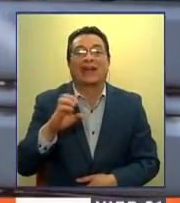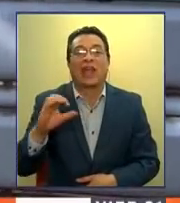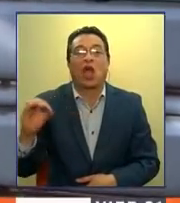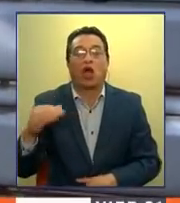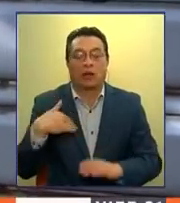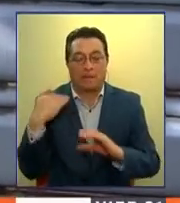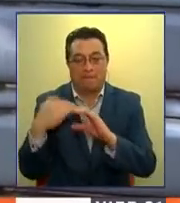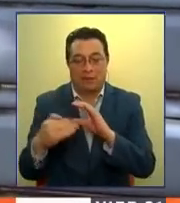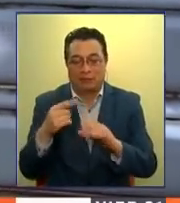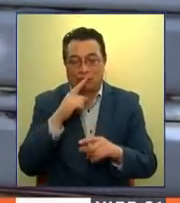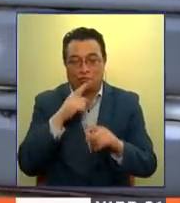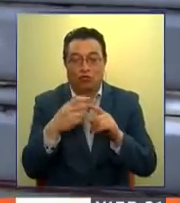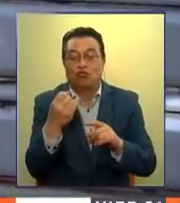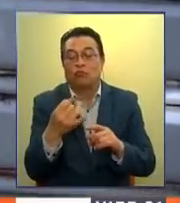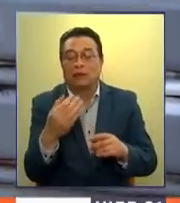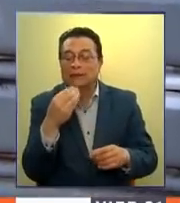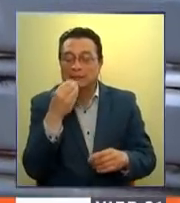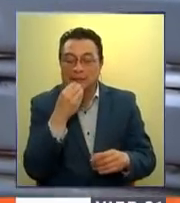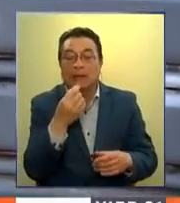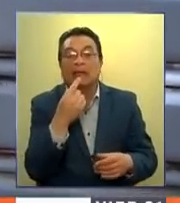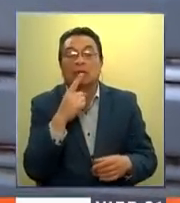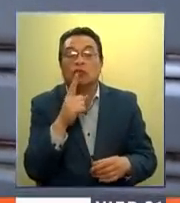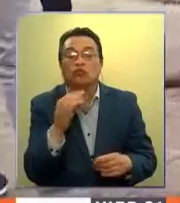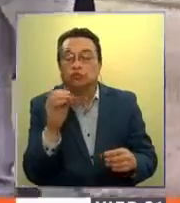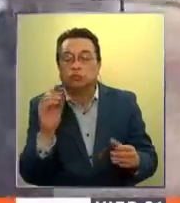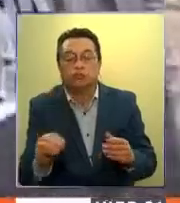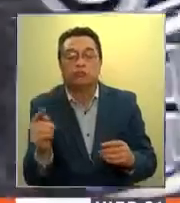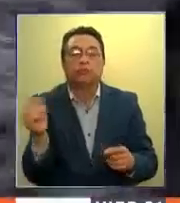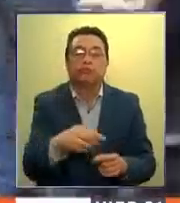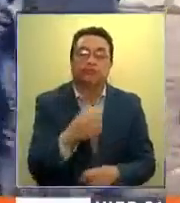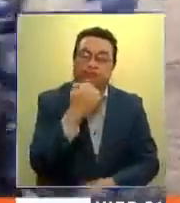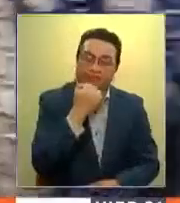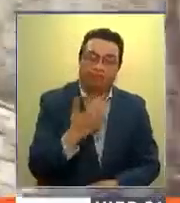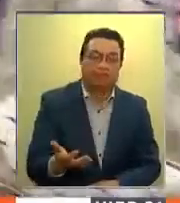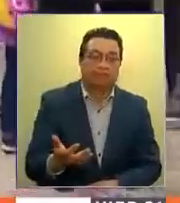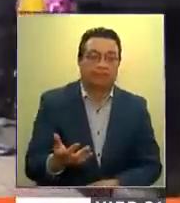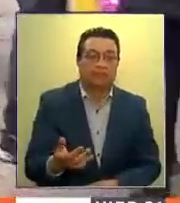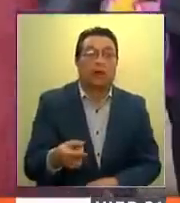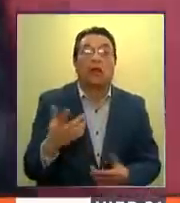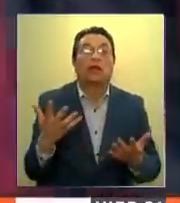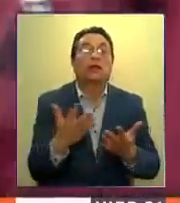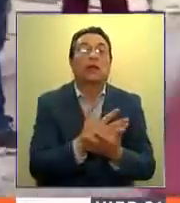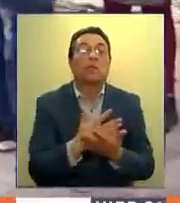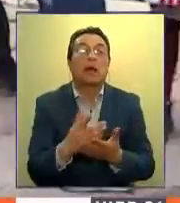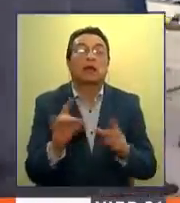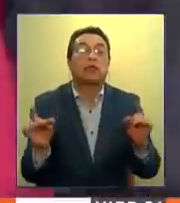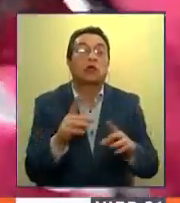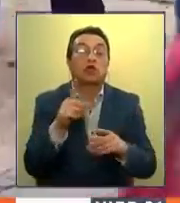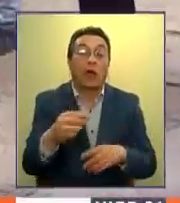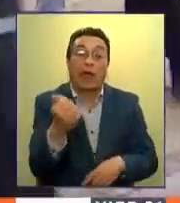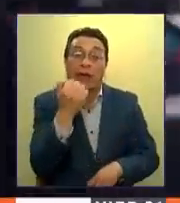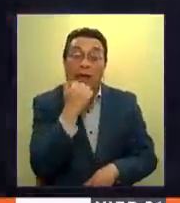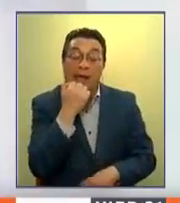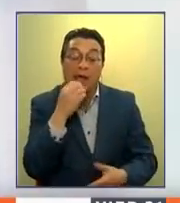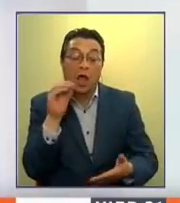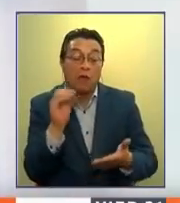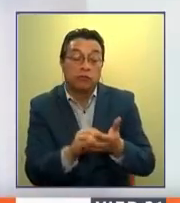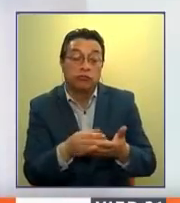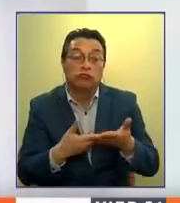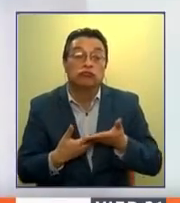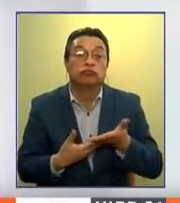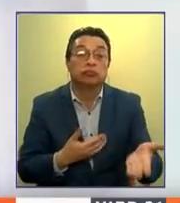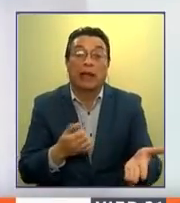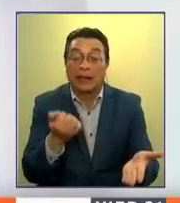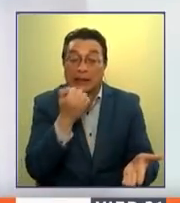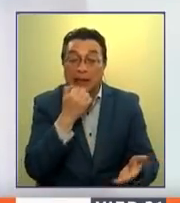nombre, ¿no? Es decir, un número, una letra, me equivoqué, por eso vine, ¿no? ¿Pero qué pasa si algunas de esas personas se equivocó al ingresar un dato? Si se equivocó